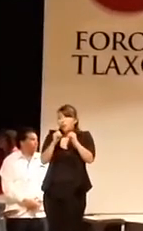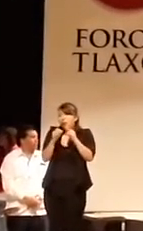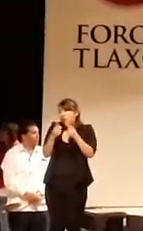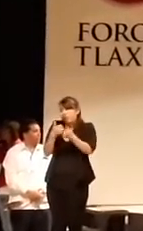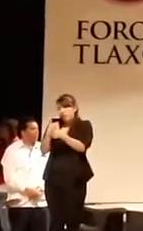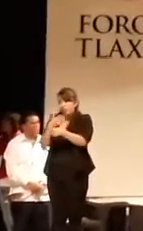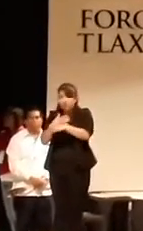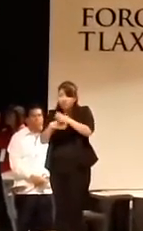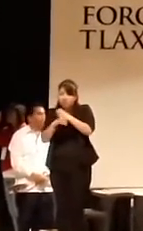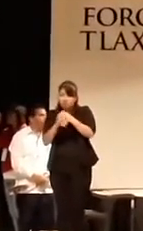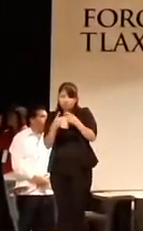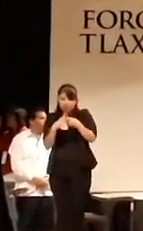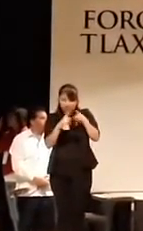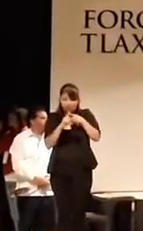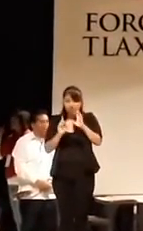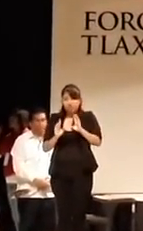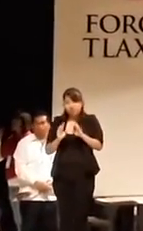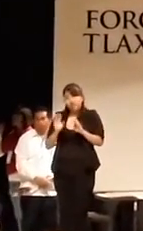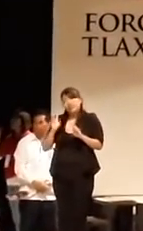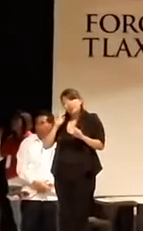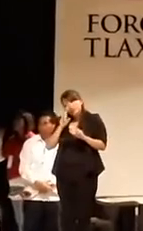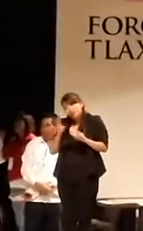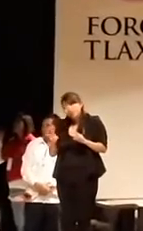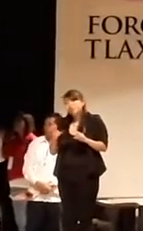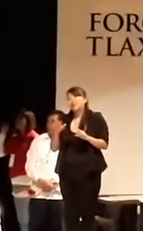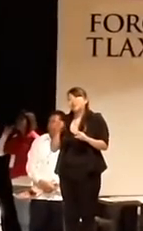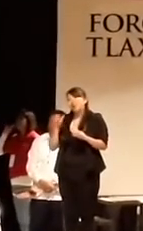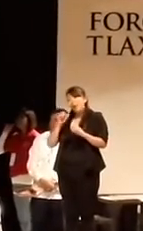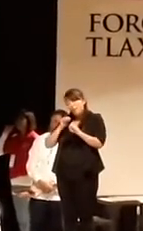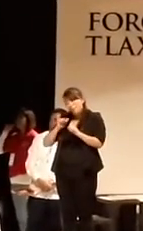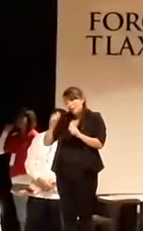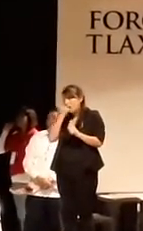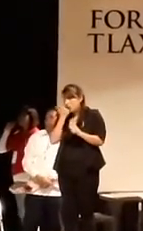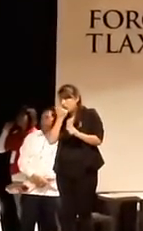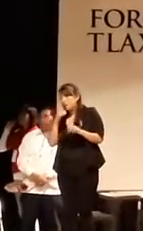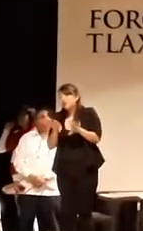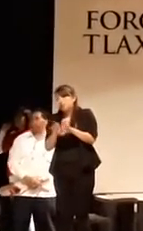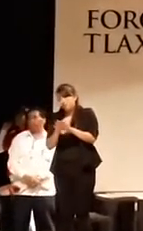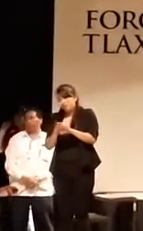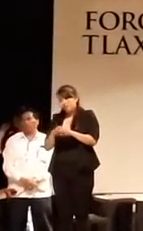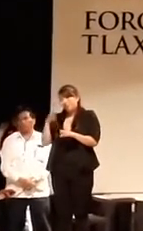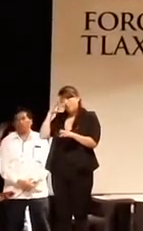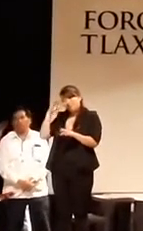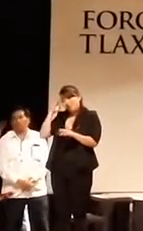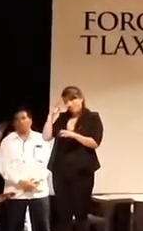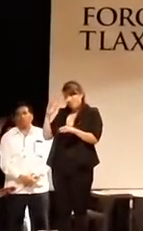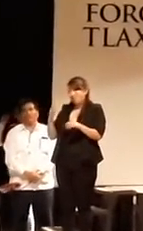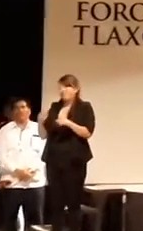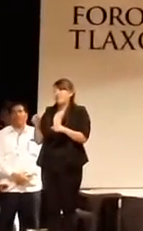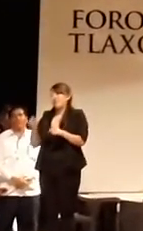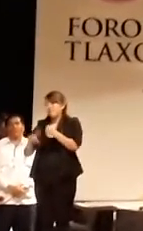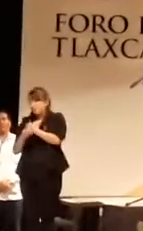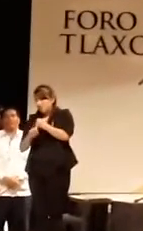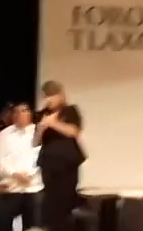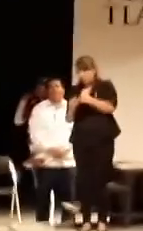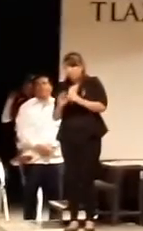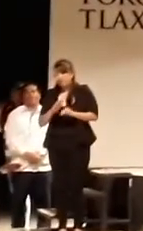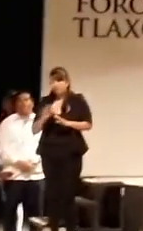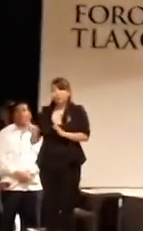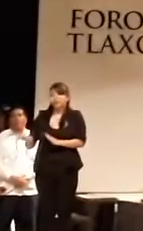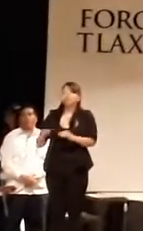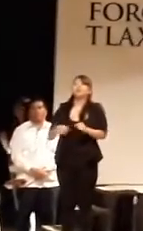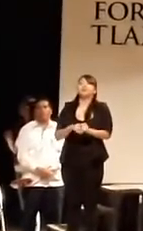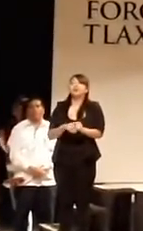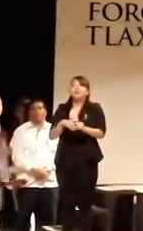de educación. Quinto, transformar la educación también requiere modificar la ecuación que se ha construido